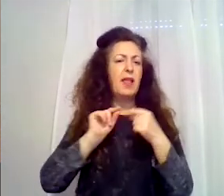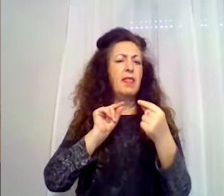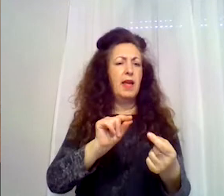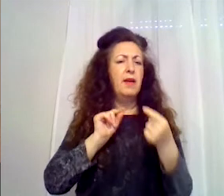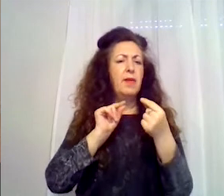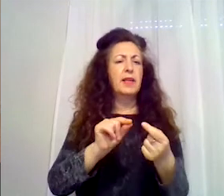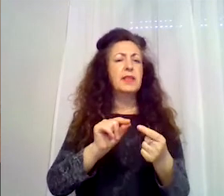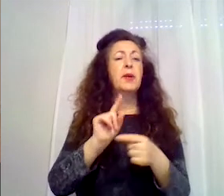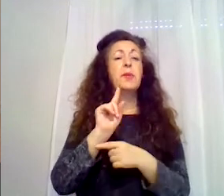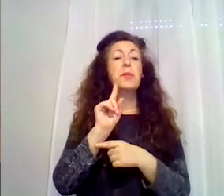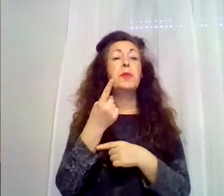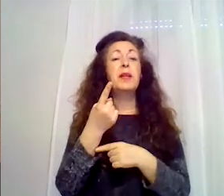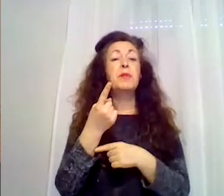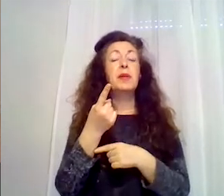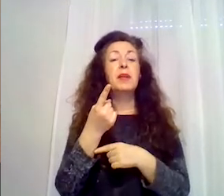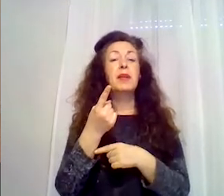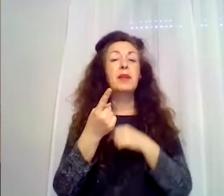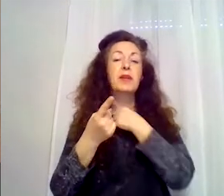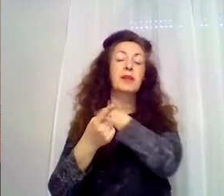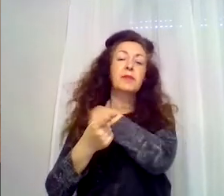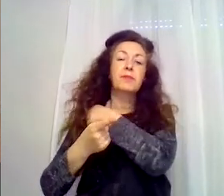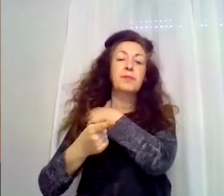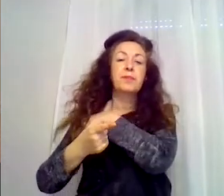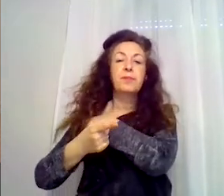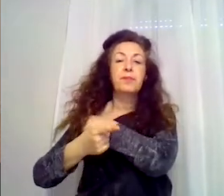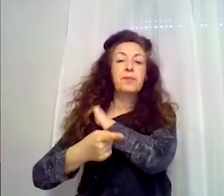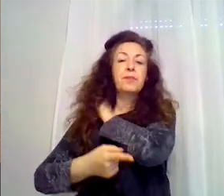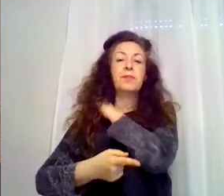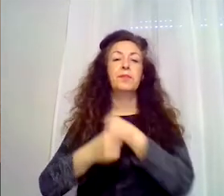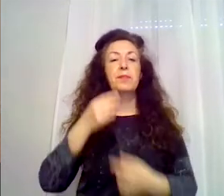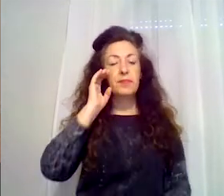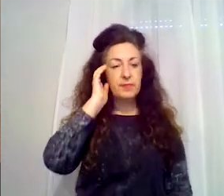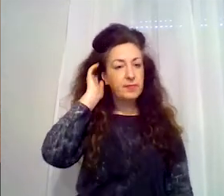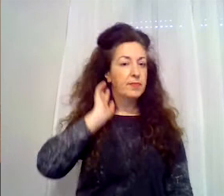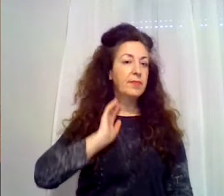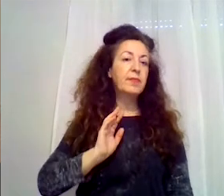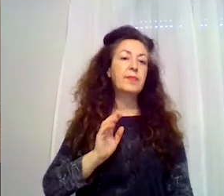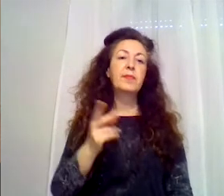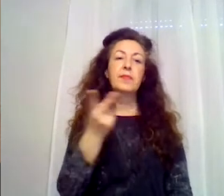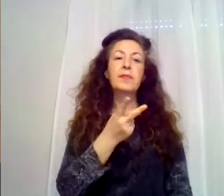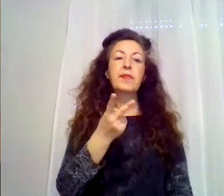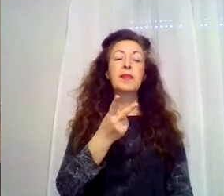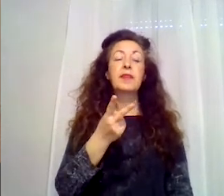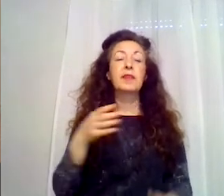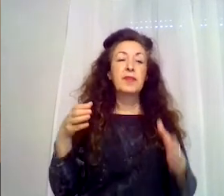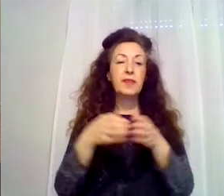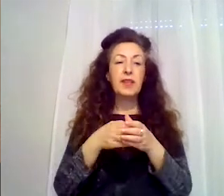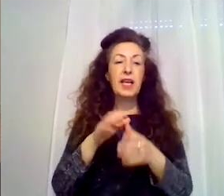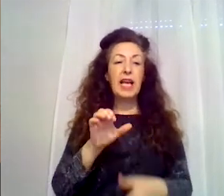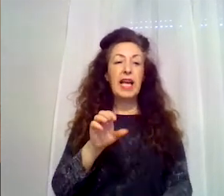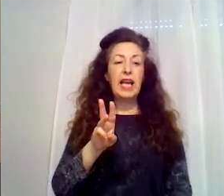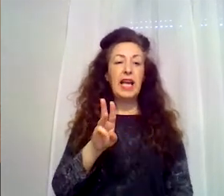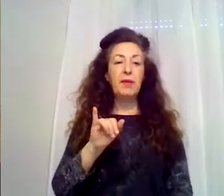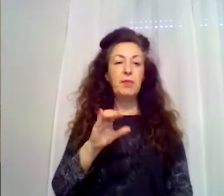le hicimos muchísimo bien, hasta casi la extenuación. Es curioso que Marlowe hubiera podido estar en Valladolid, que